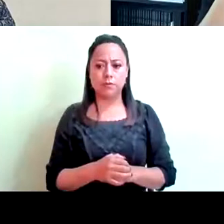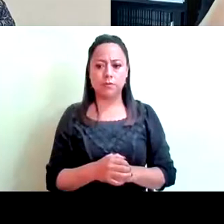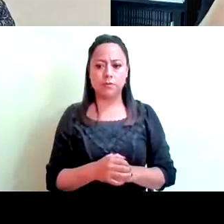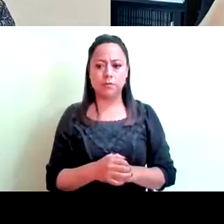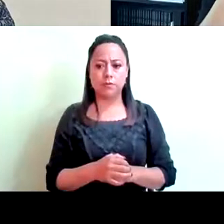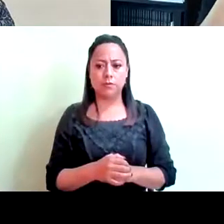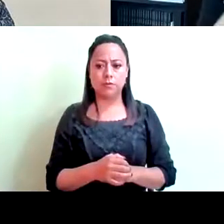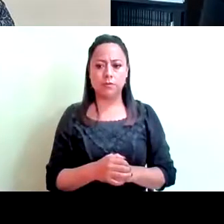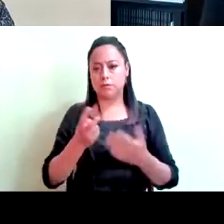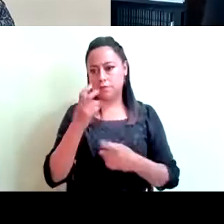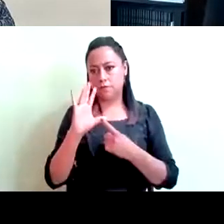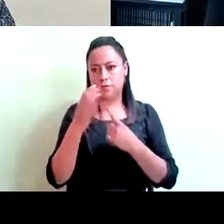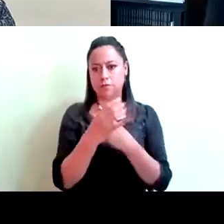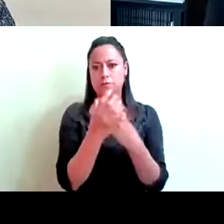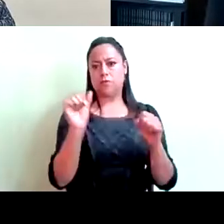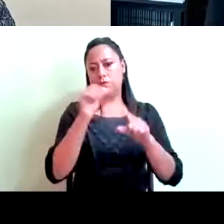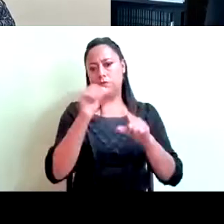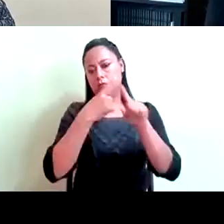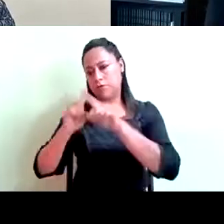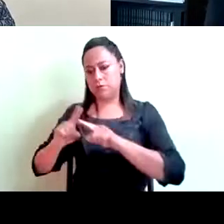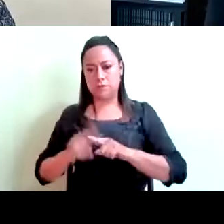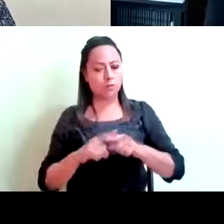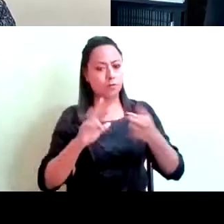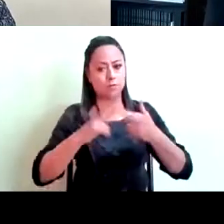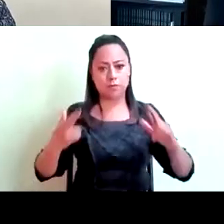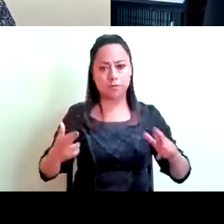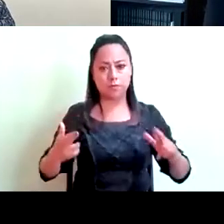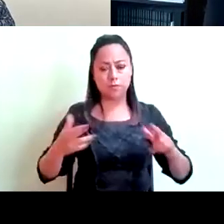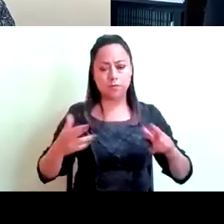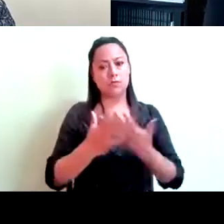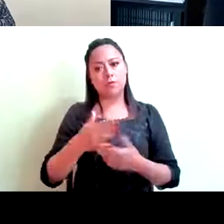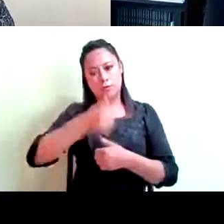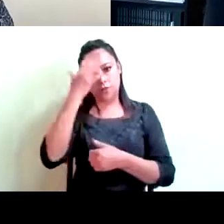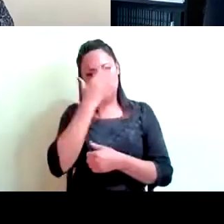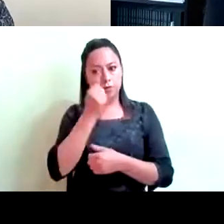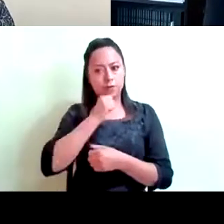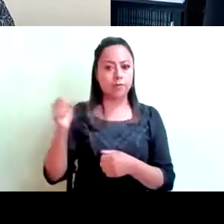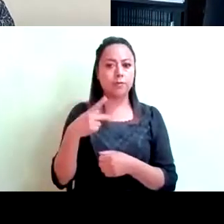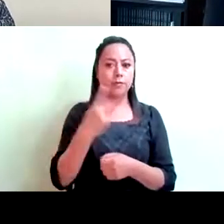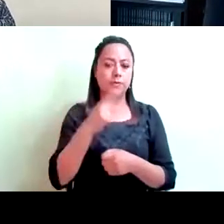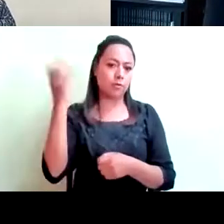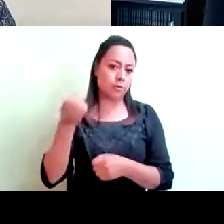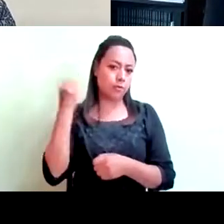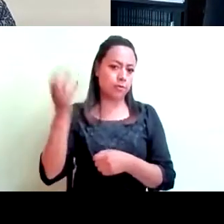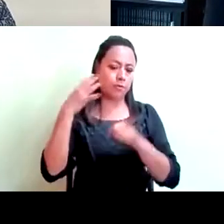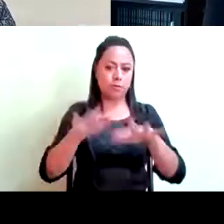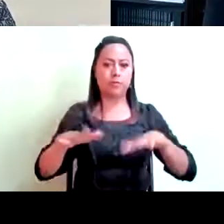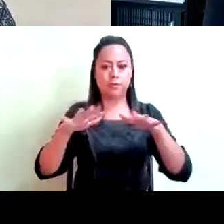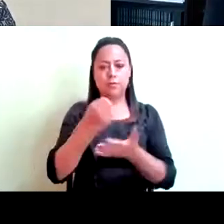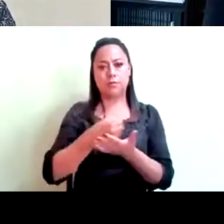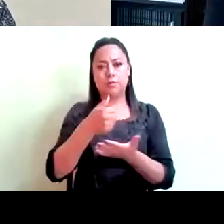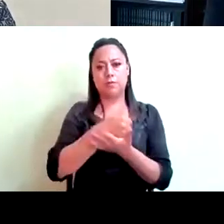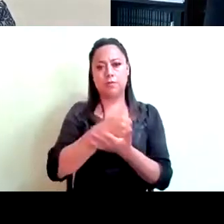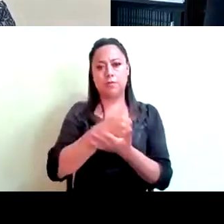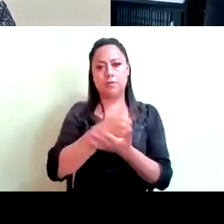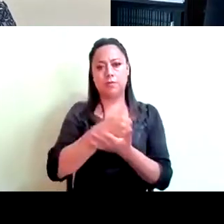cualquier otro que se relacione con la competencia del Congreso. Lo anterior quedó asentado en el considerando